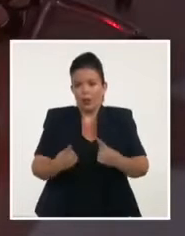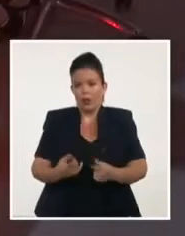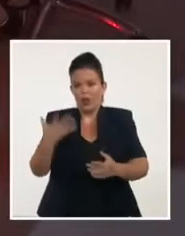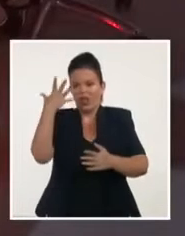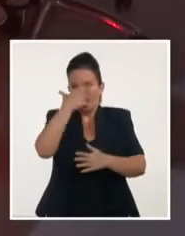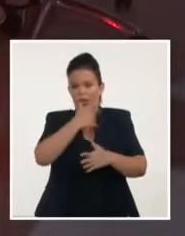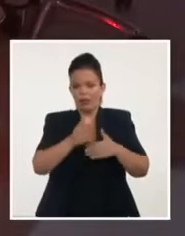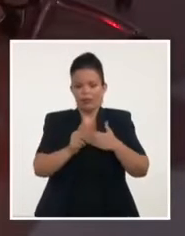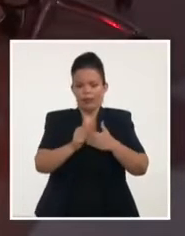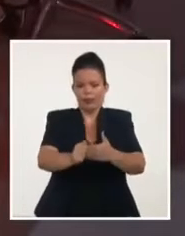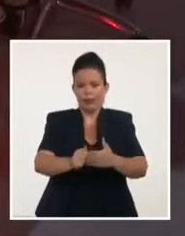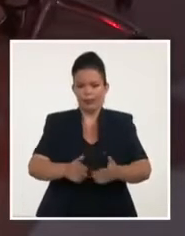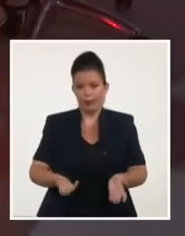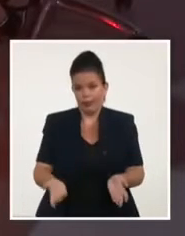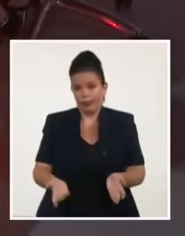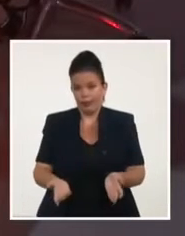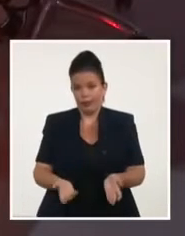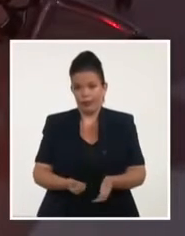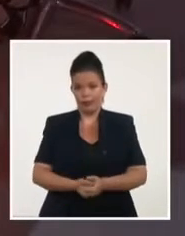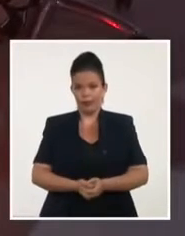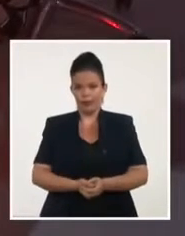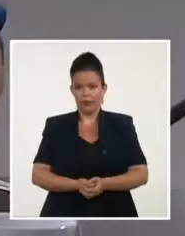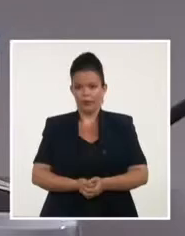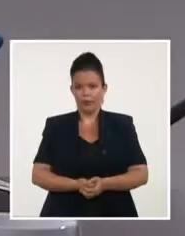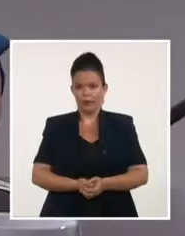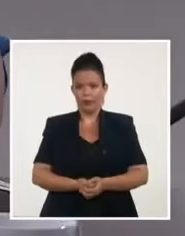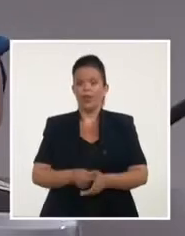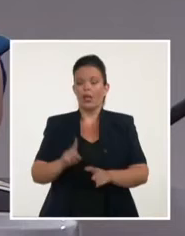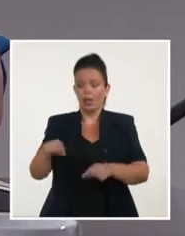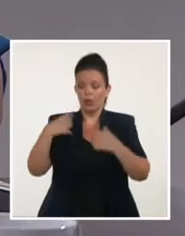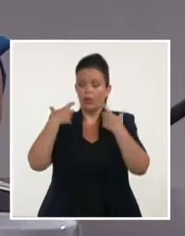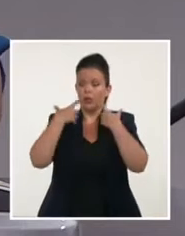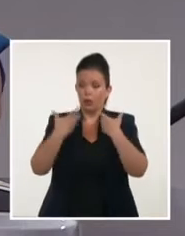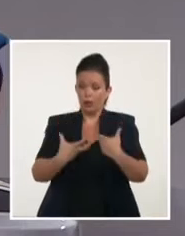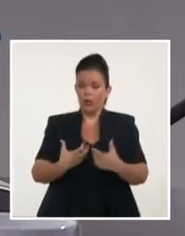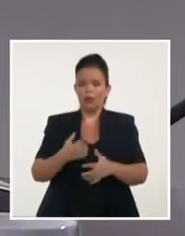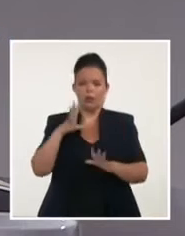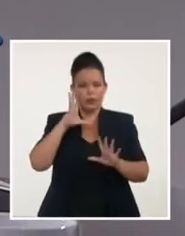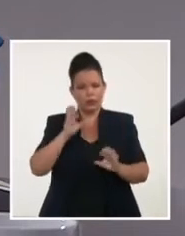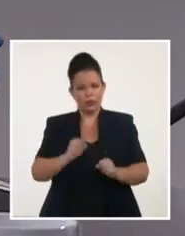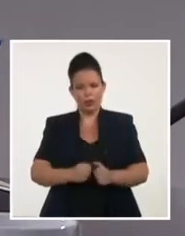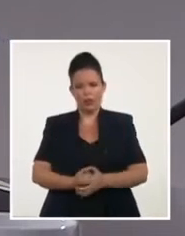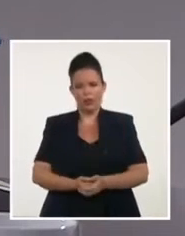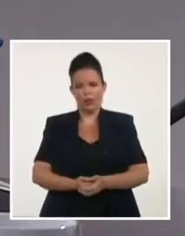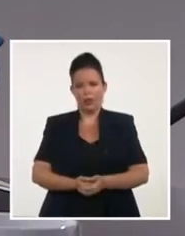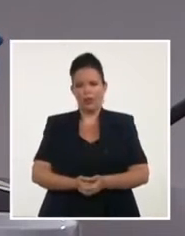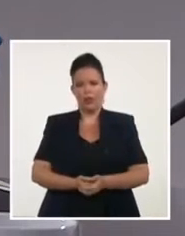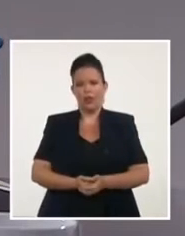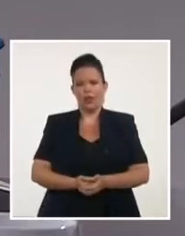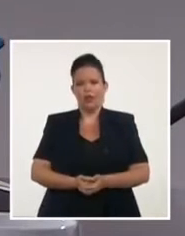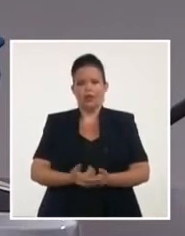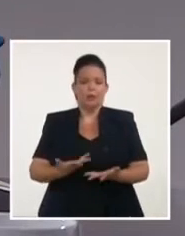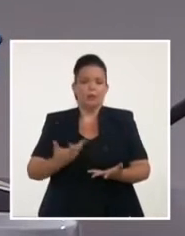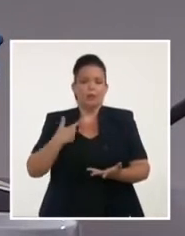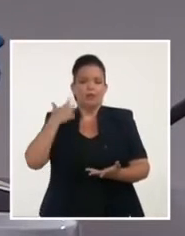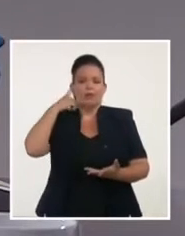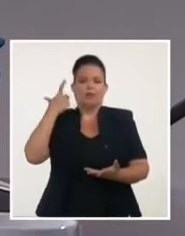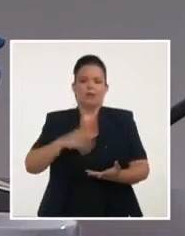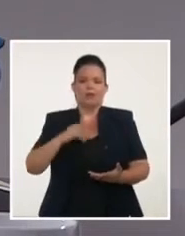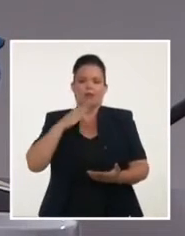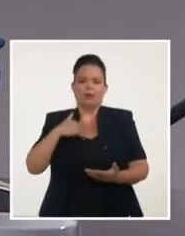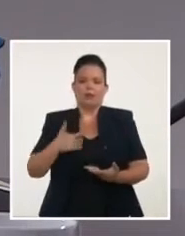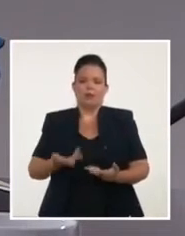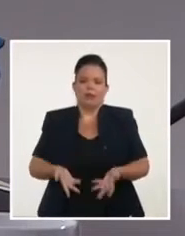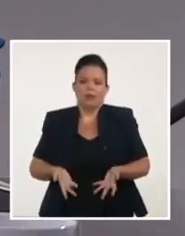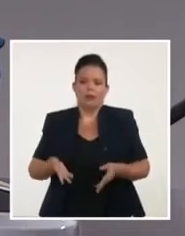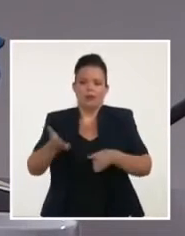Y eso es muy importante, Randy. Nosotros no sabemos, y deben haberse organizado, qué pasó con el tejido de resistencia en los países